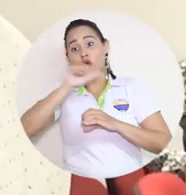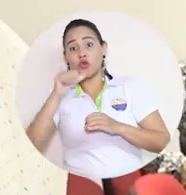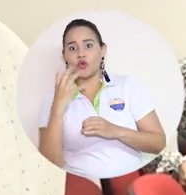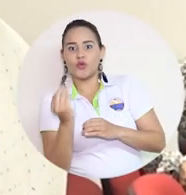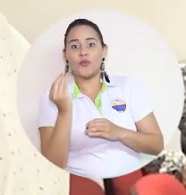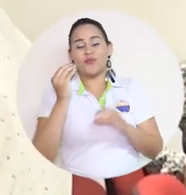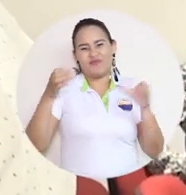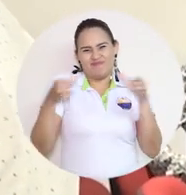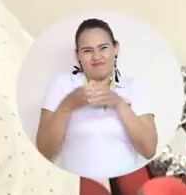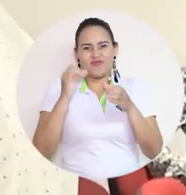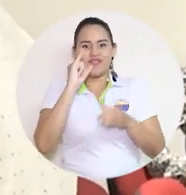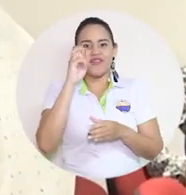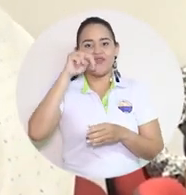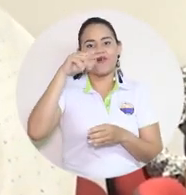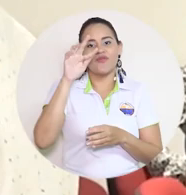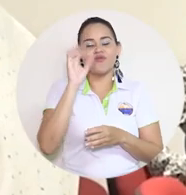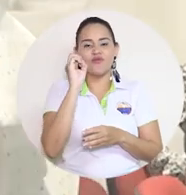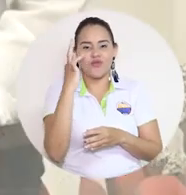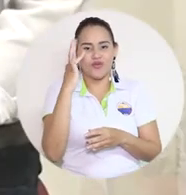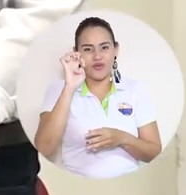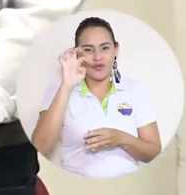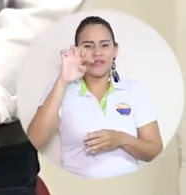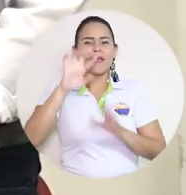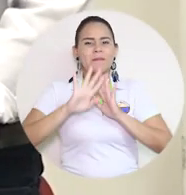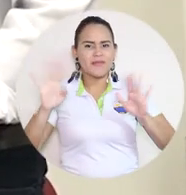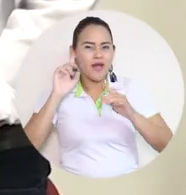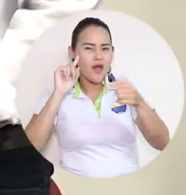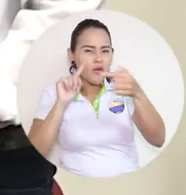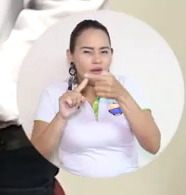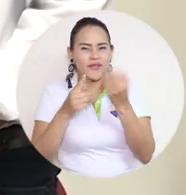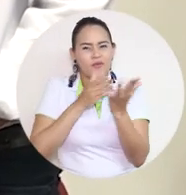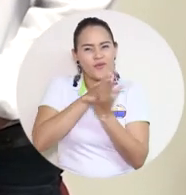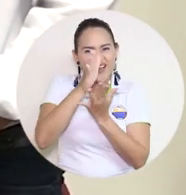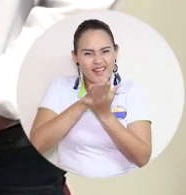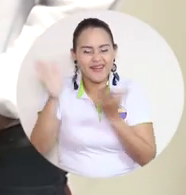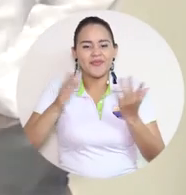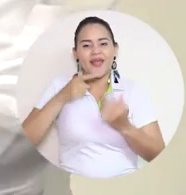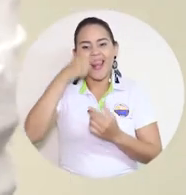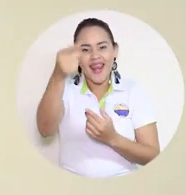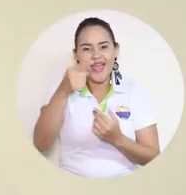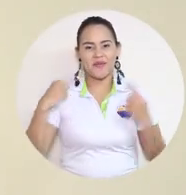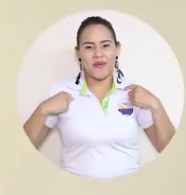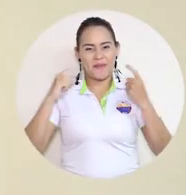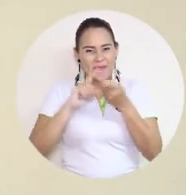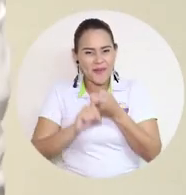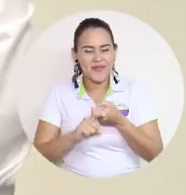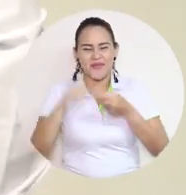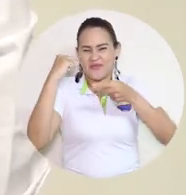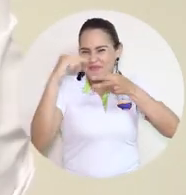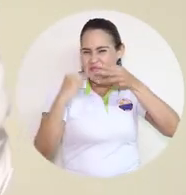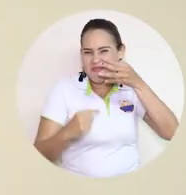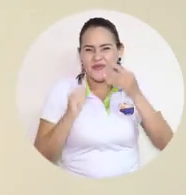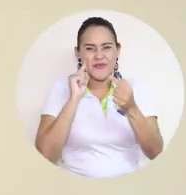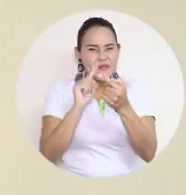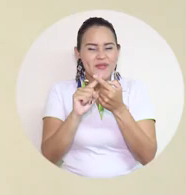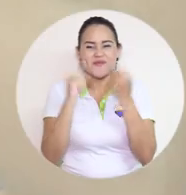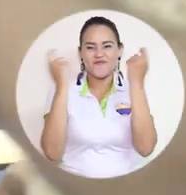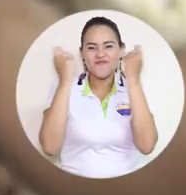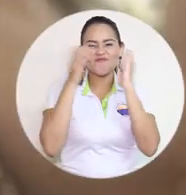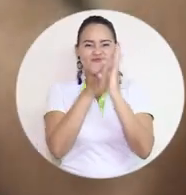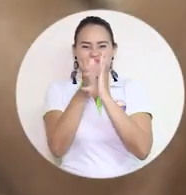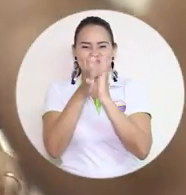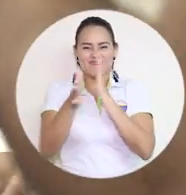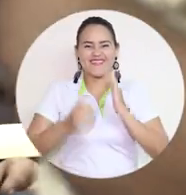Oscún, rector del Infotep, se formalizó la ejecución de otros programas como Licenciatura en Literatura y Lengua Castellana y la primera corte del